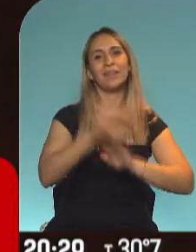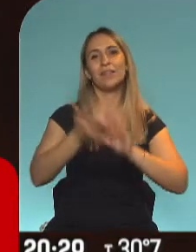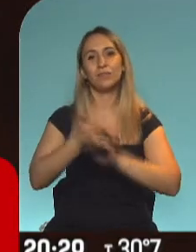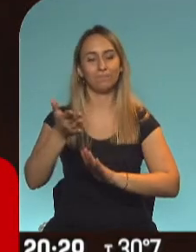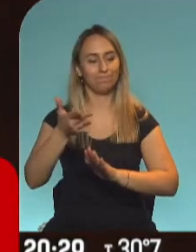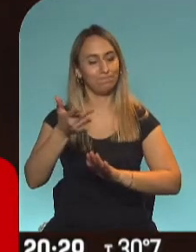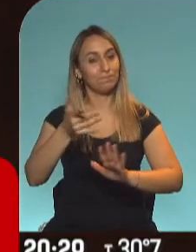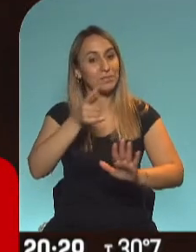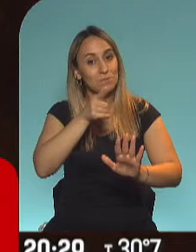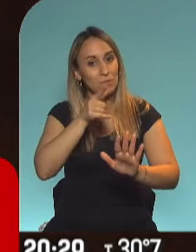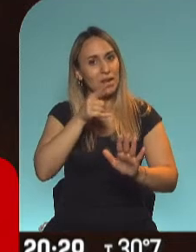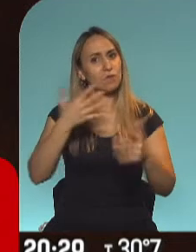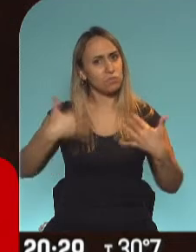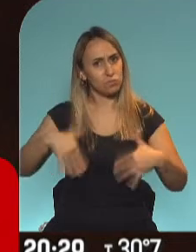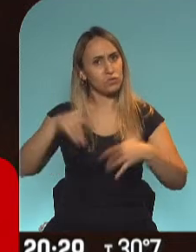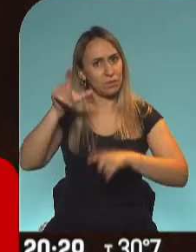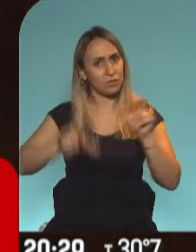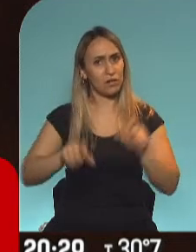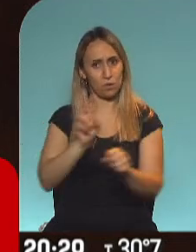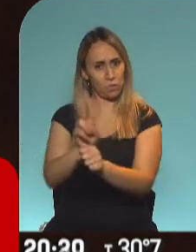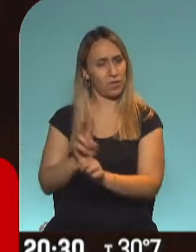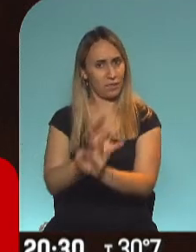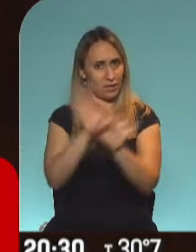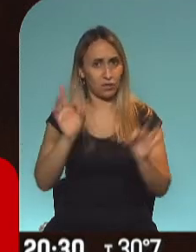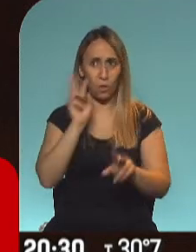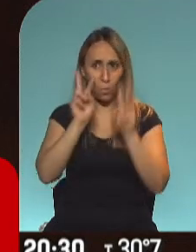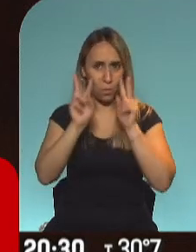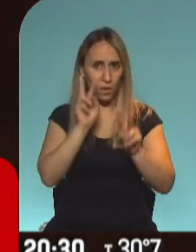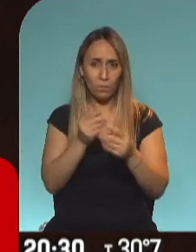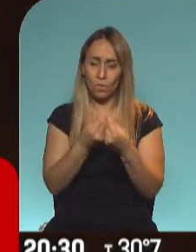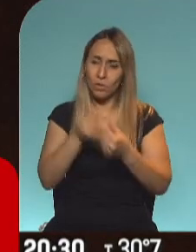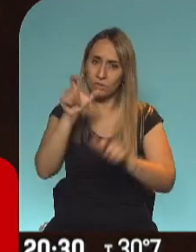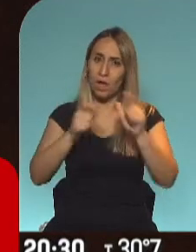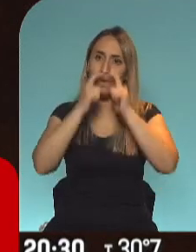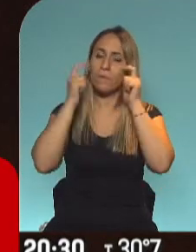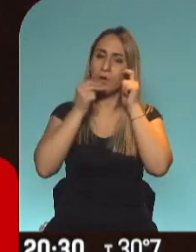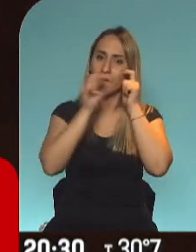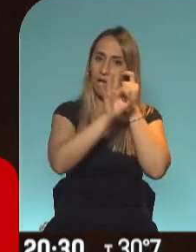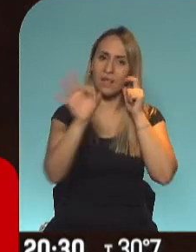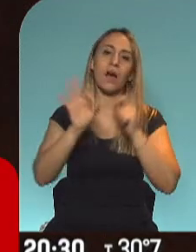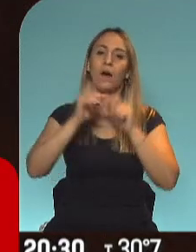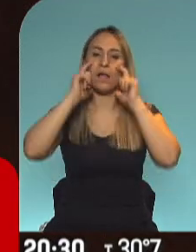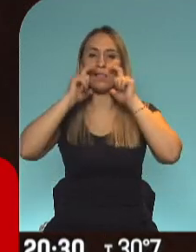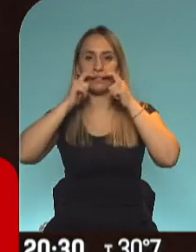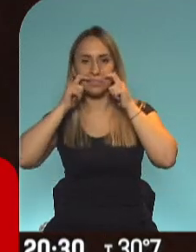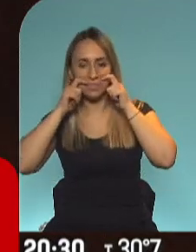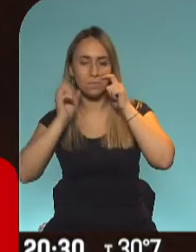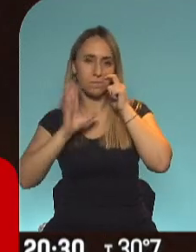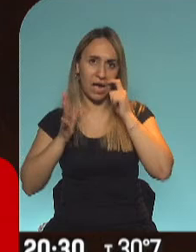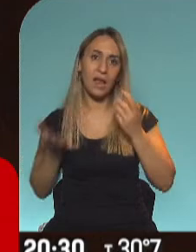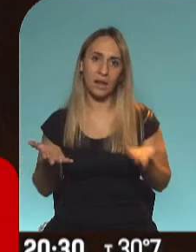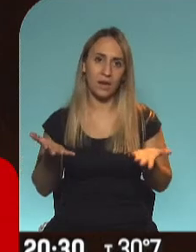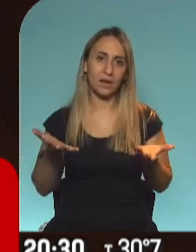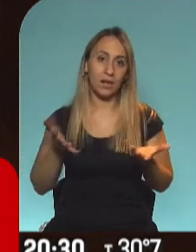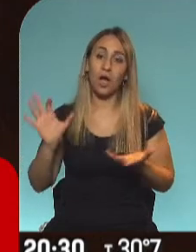que hubo mucha gente que no se cuidó. Yo veo que mucha gente no usa el barbijo o lo usa mal, lo pone bajo,